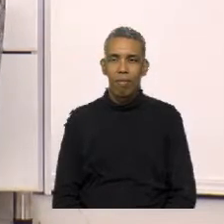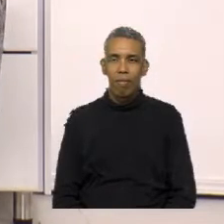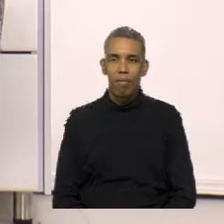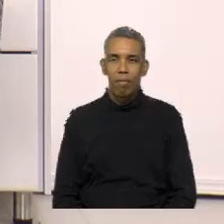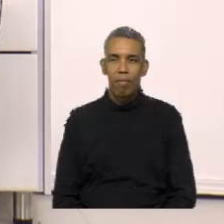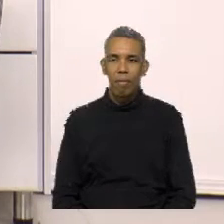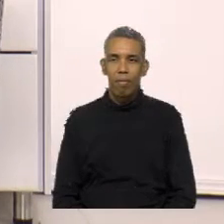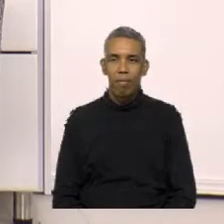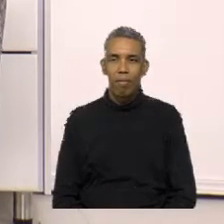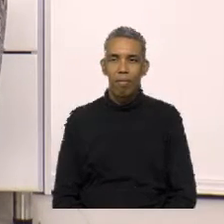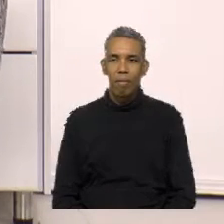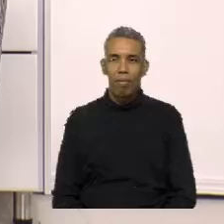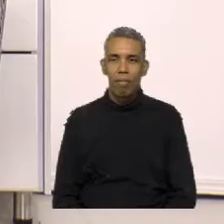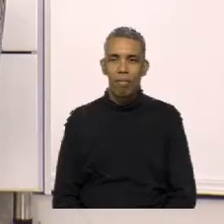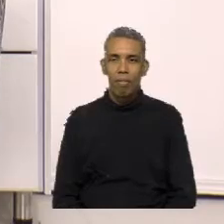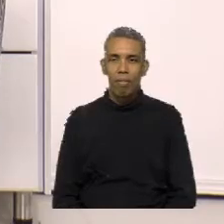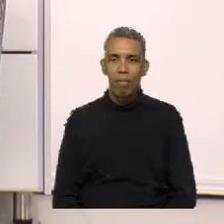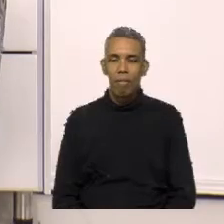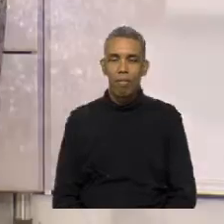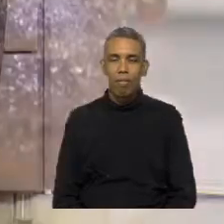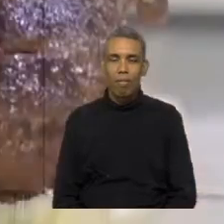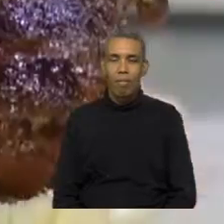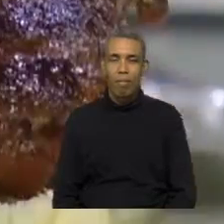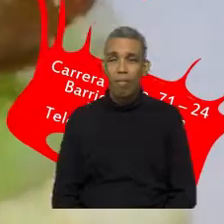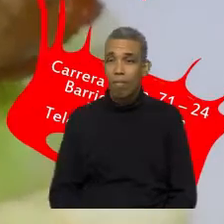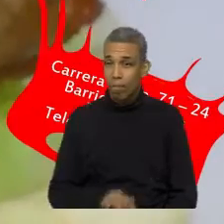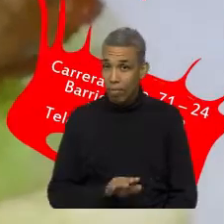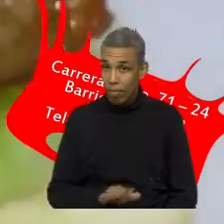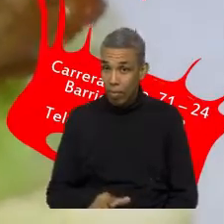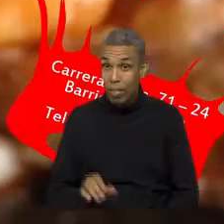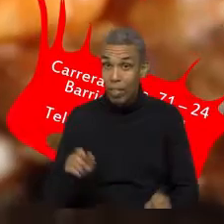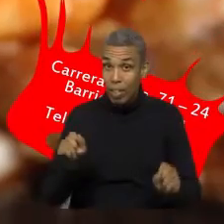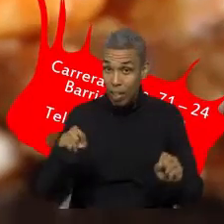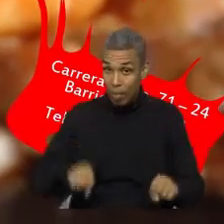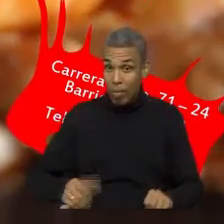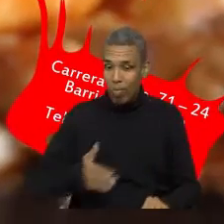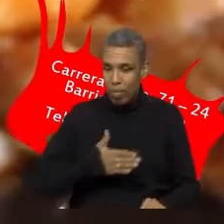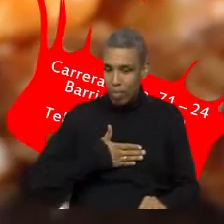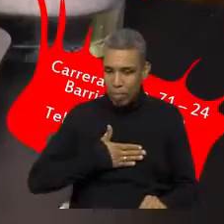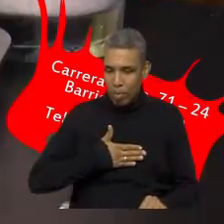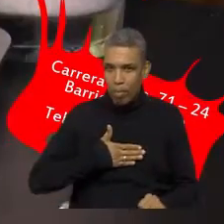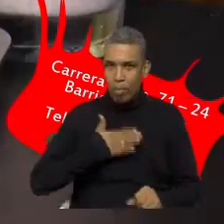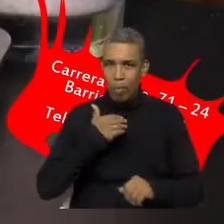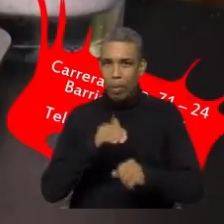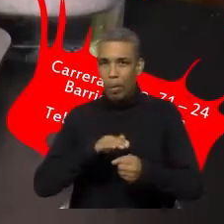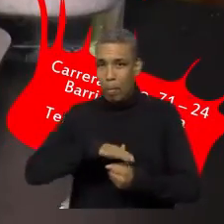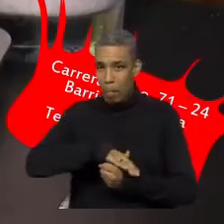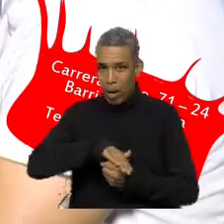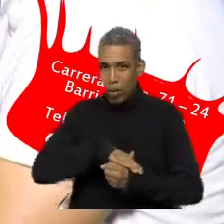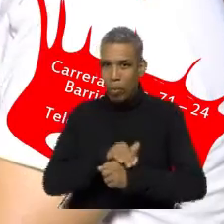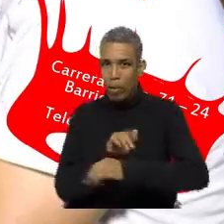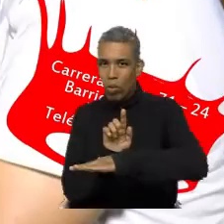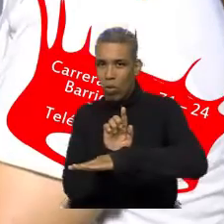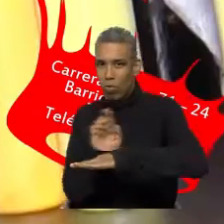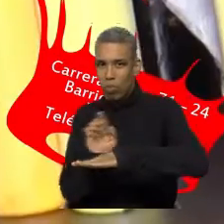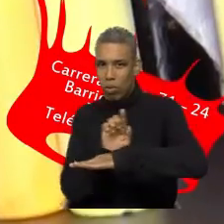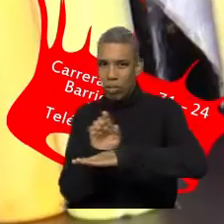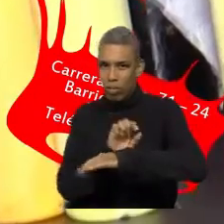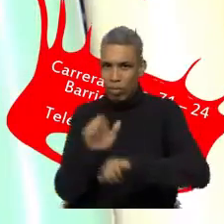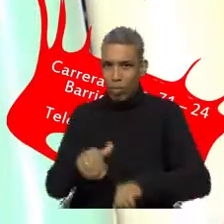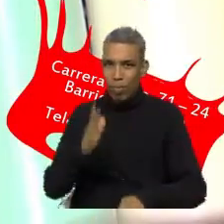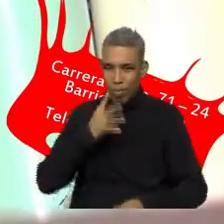que Zona Rápida está a su servicio. Al igual que 920 Gourmet, cuando